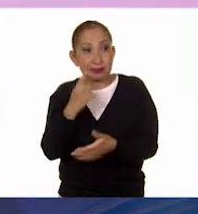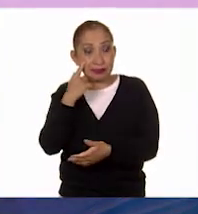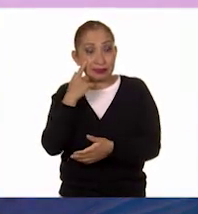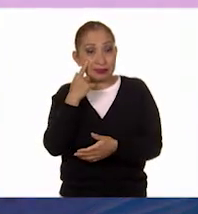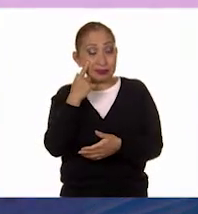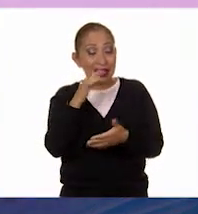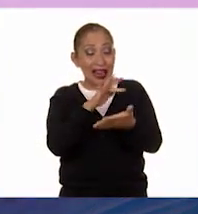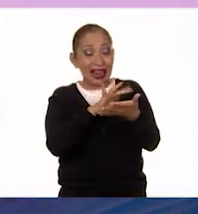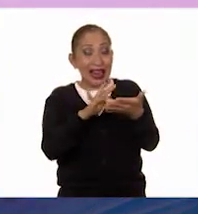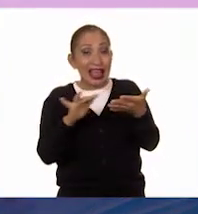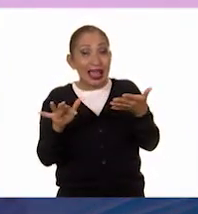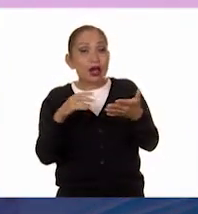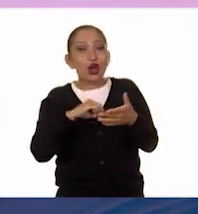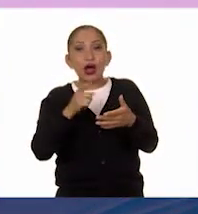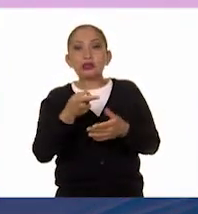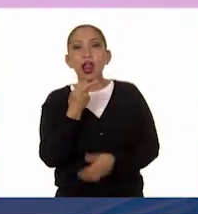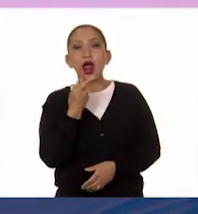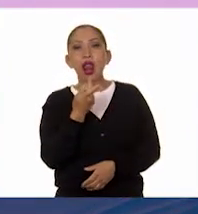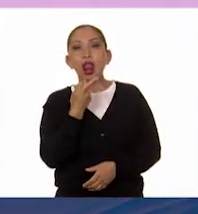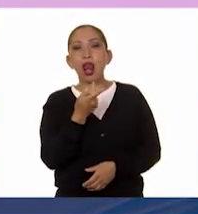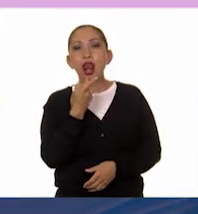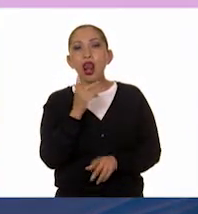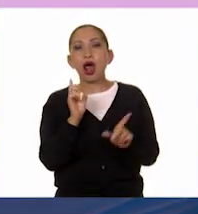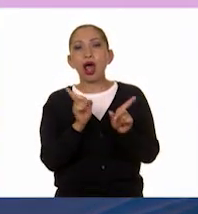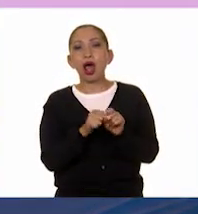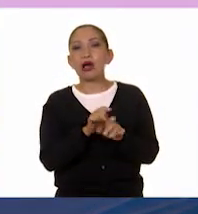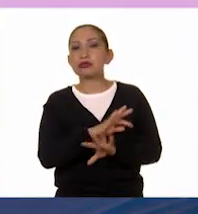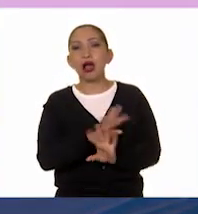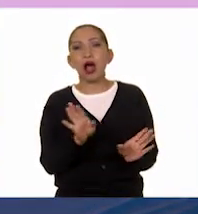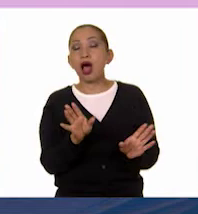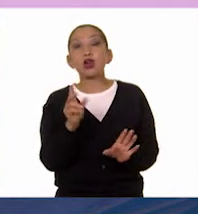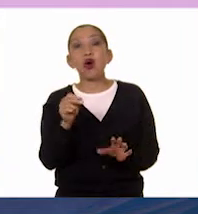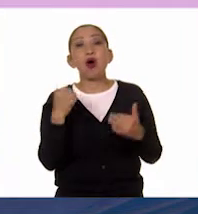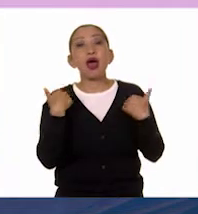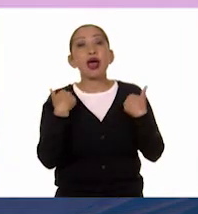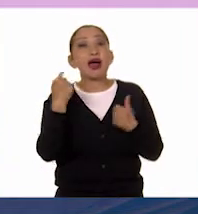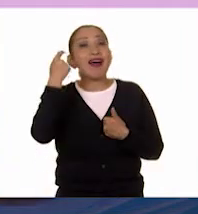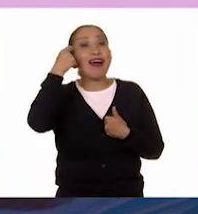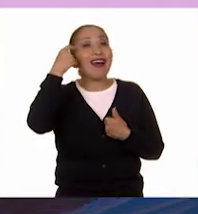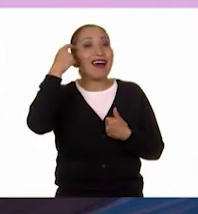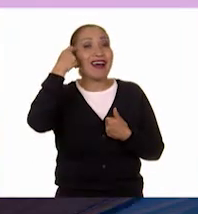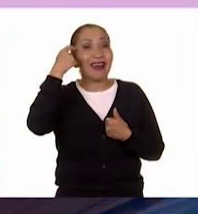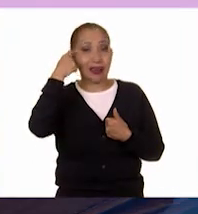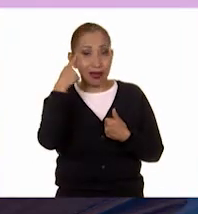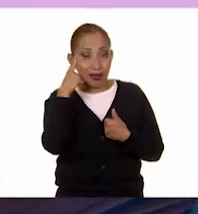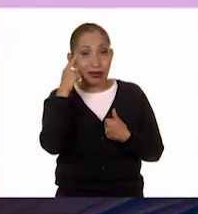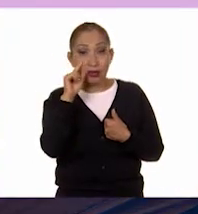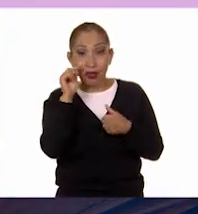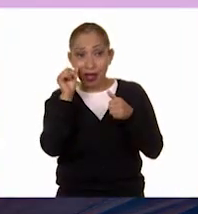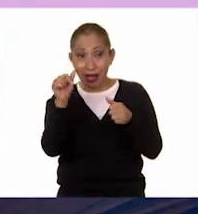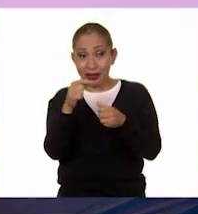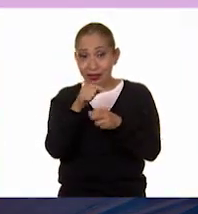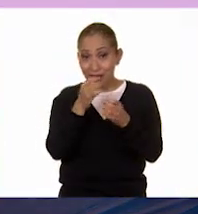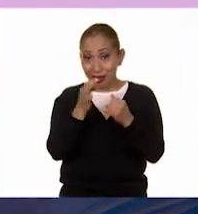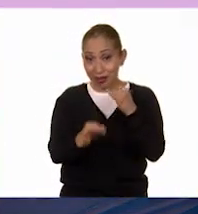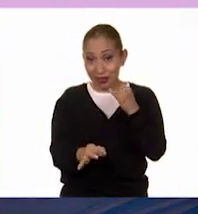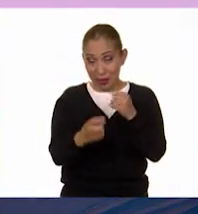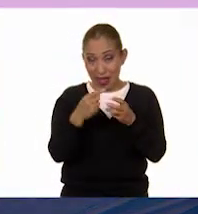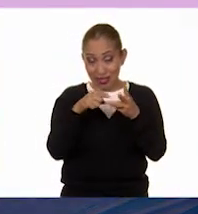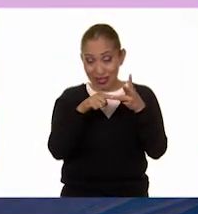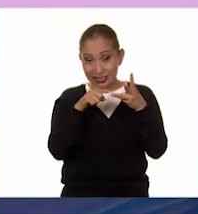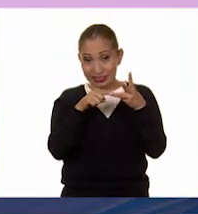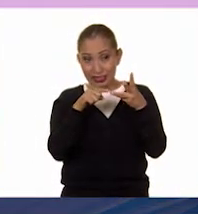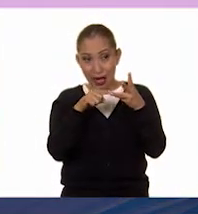Leer no significa decodificar un escrito, sino comprenderlo. Y si se fijan, la tercera acepción de